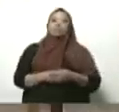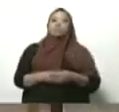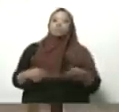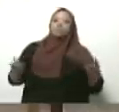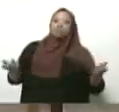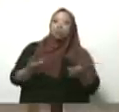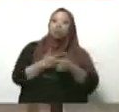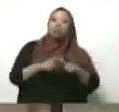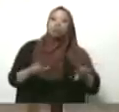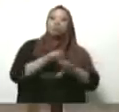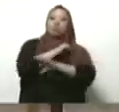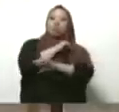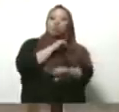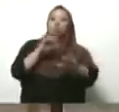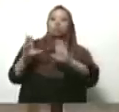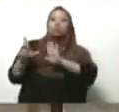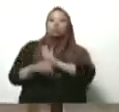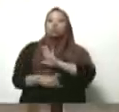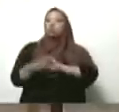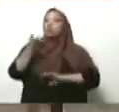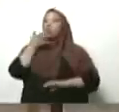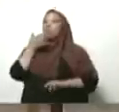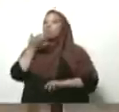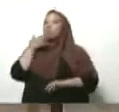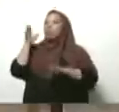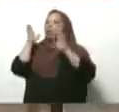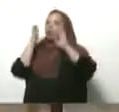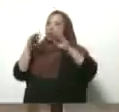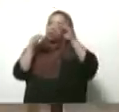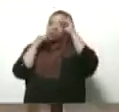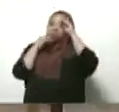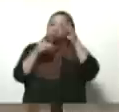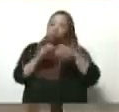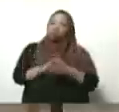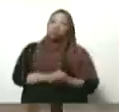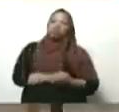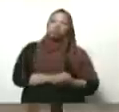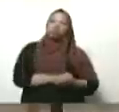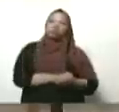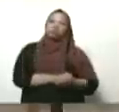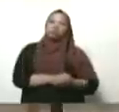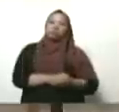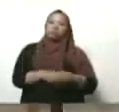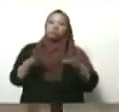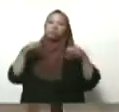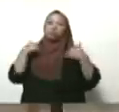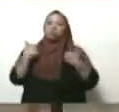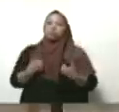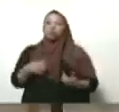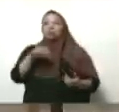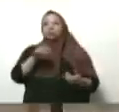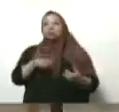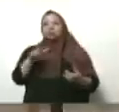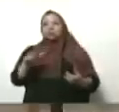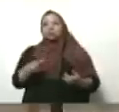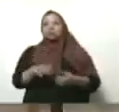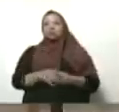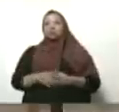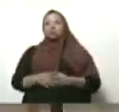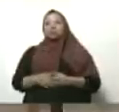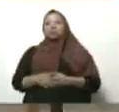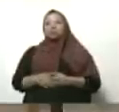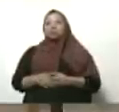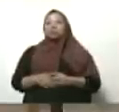corrupción ayer por ejemplo atendió uno de forma directa estando en